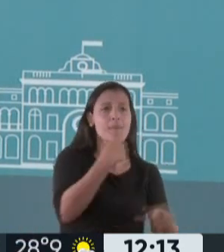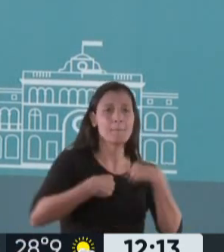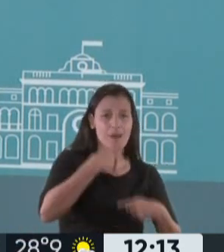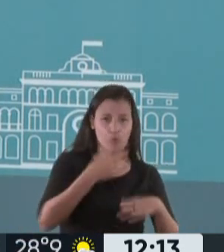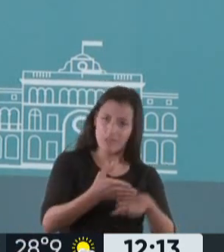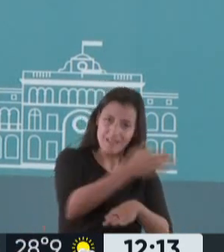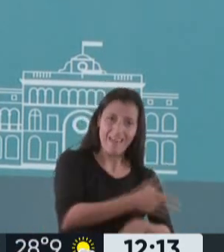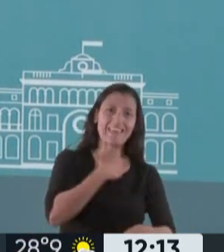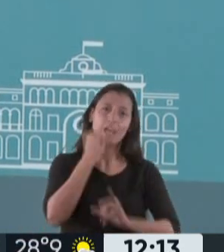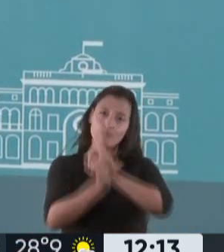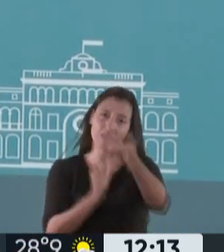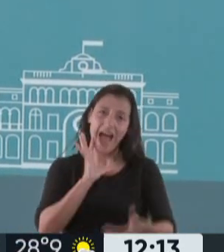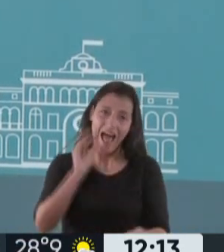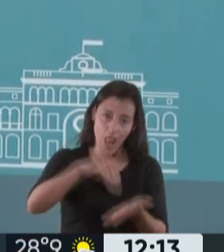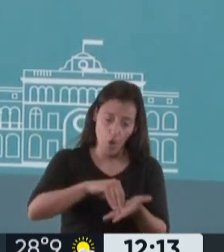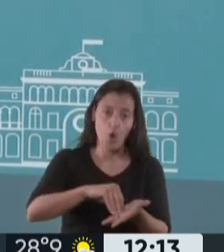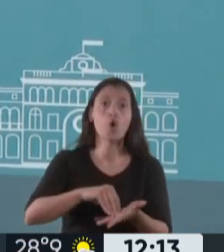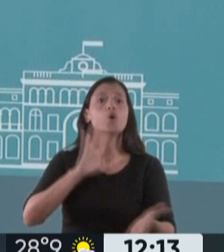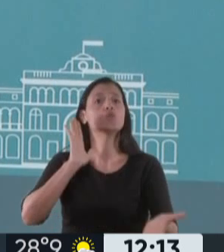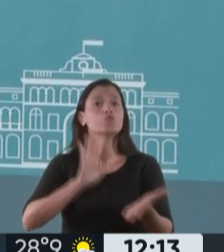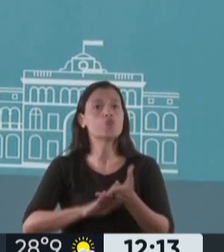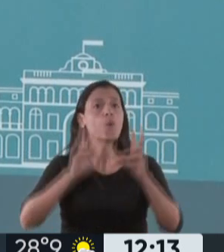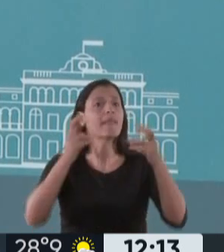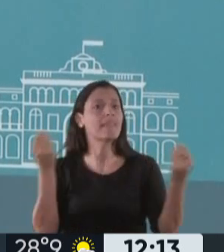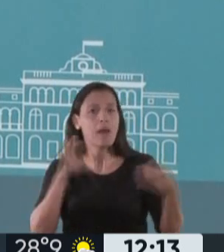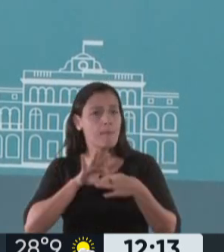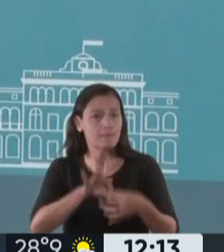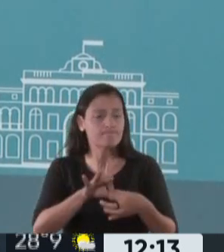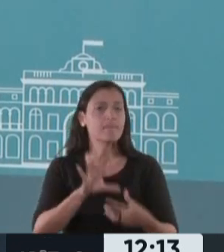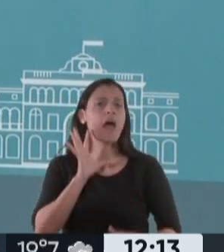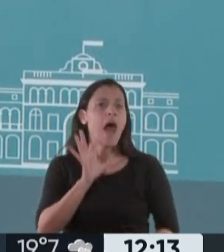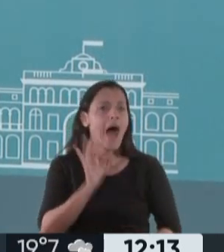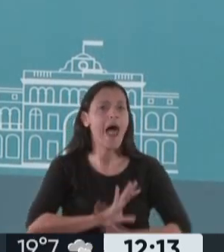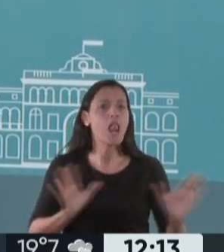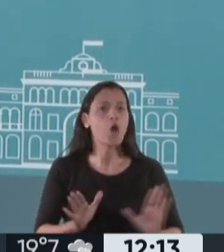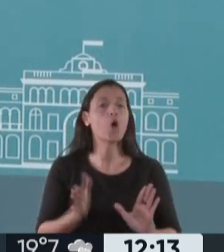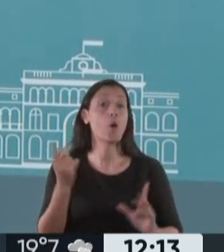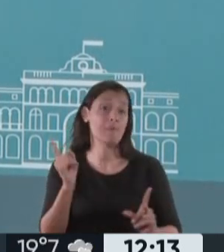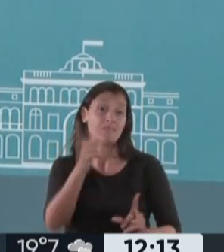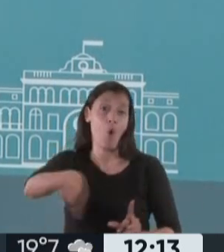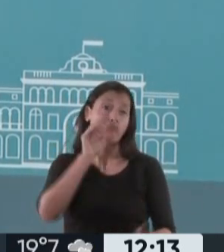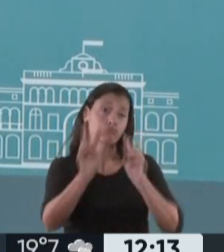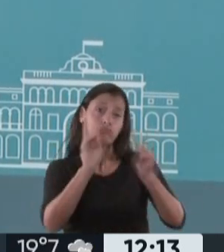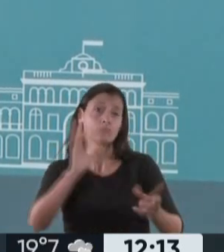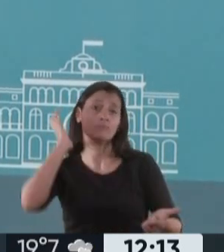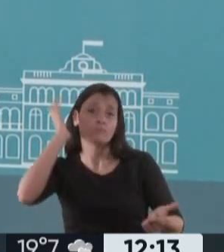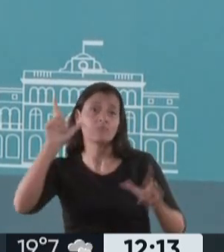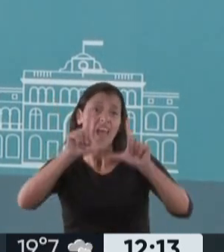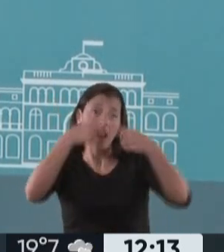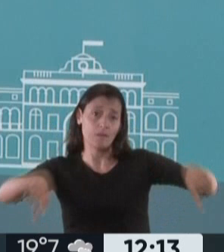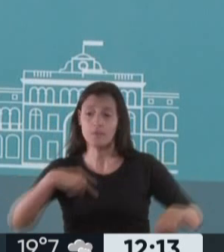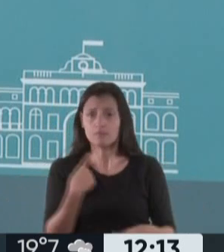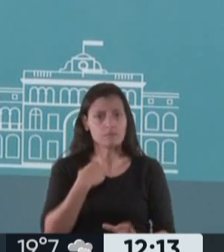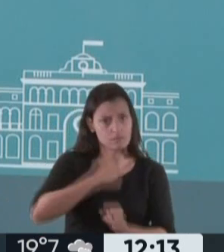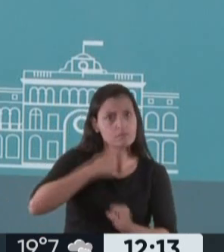un comentario vinculado a algo que estuvo en los medios. Yo sigo trabajando a